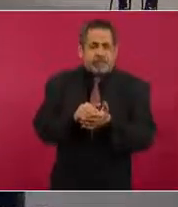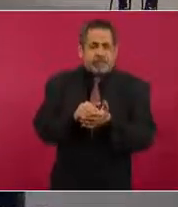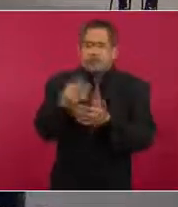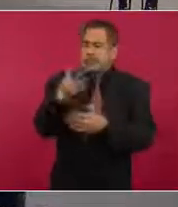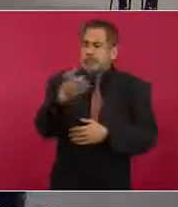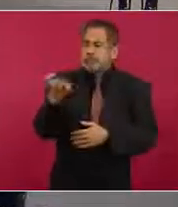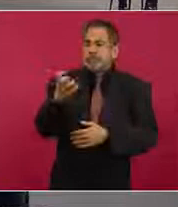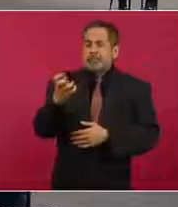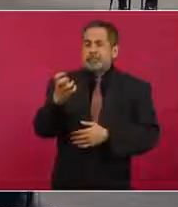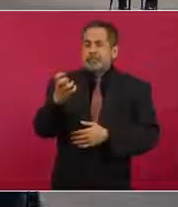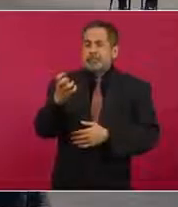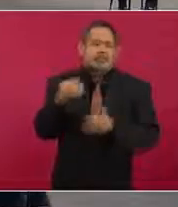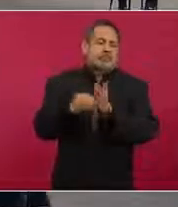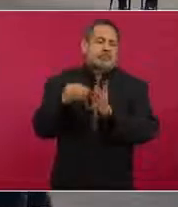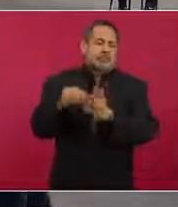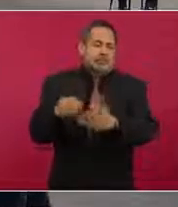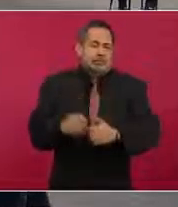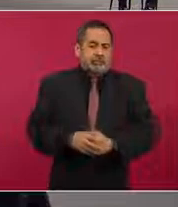20,400 millones.